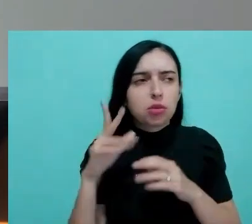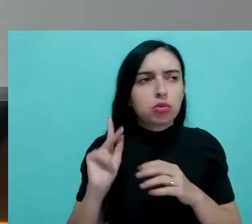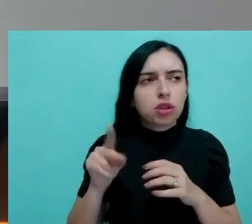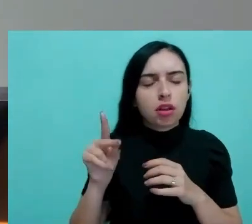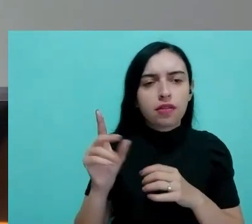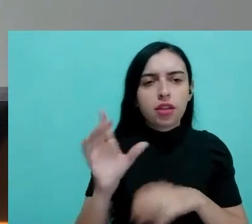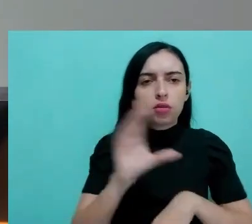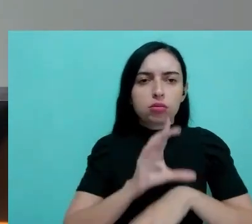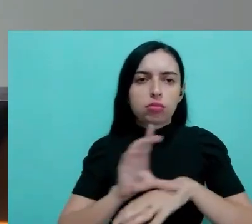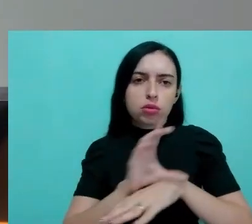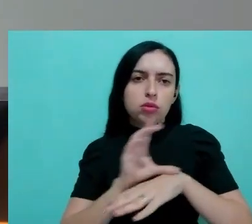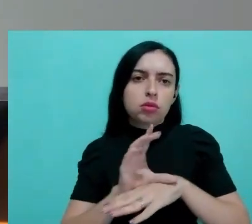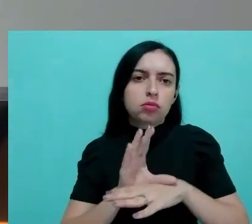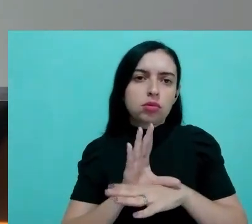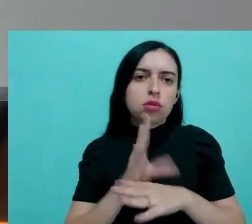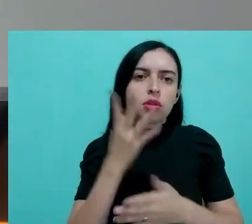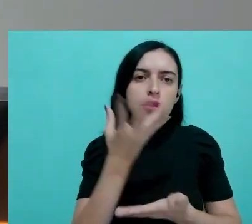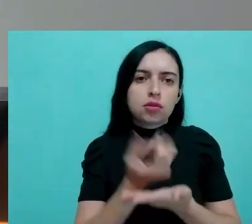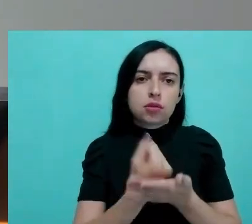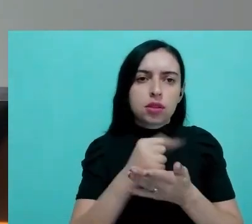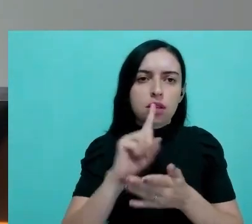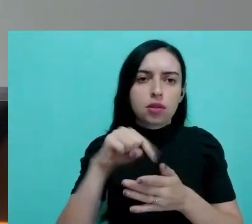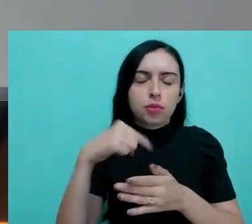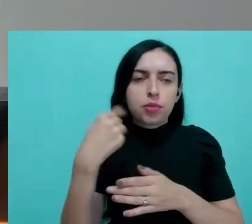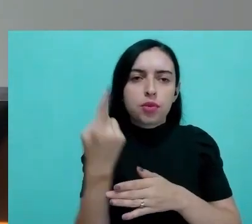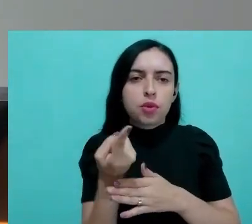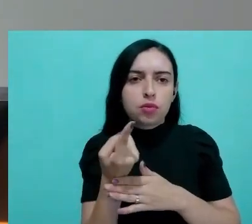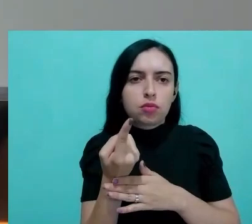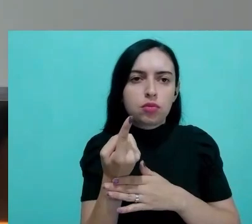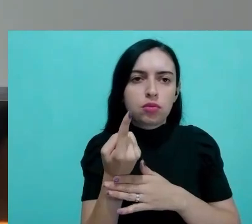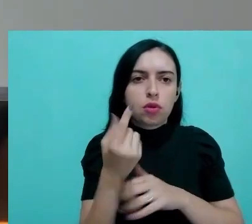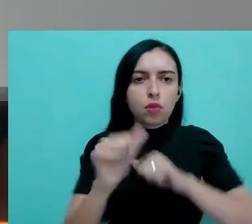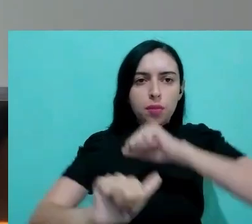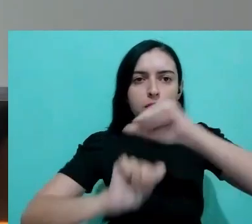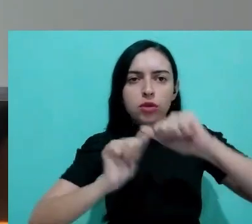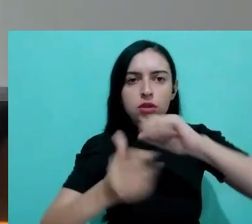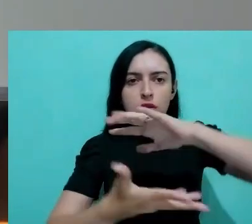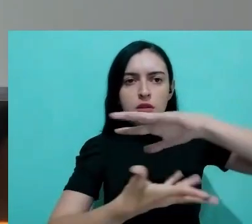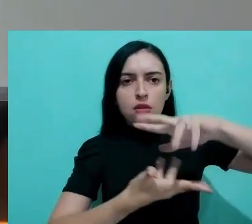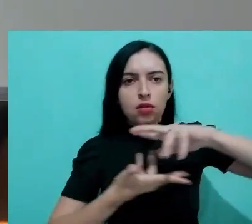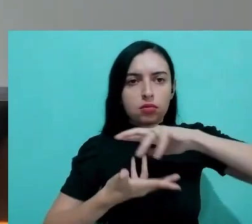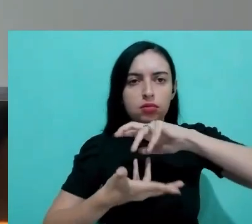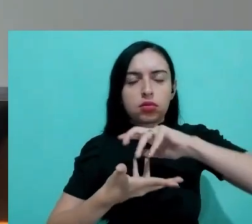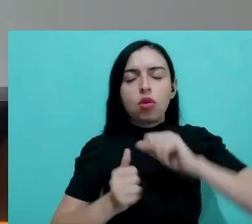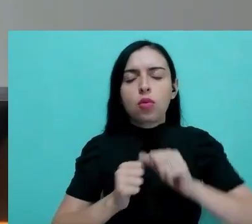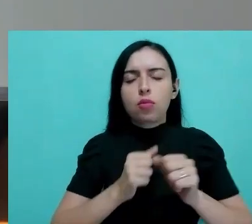se establecieron después de una revolución o un golpe de Estado.